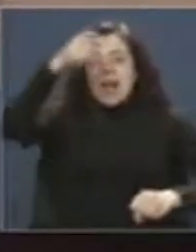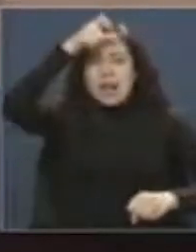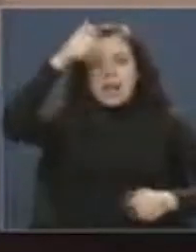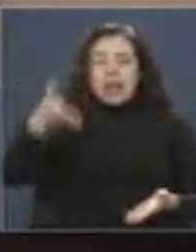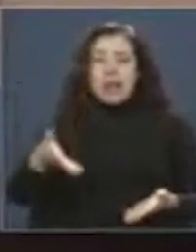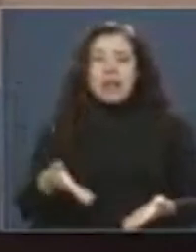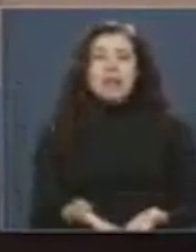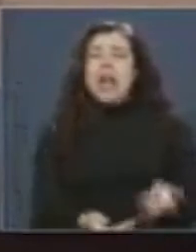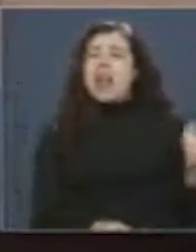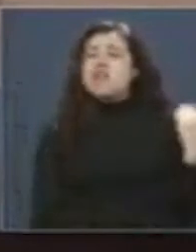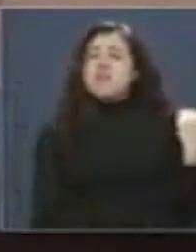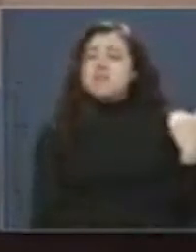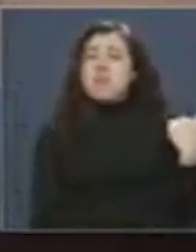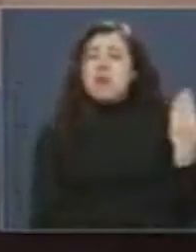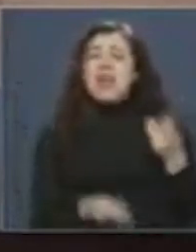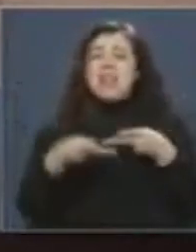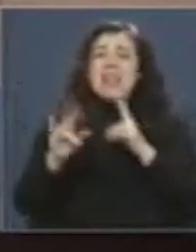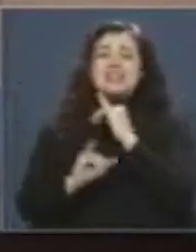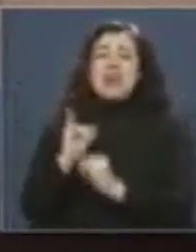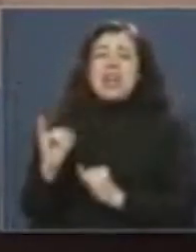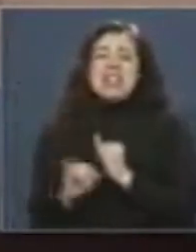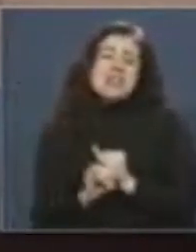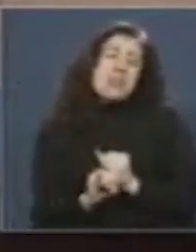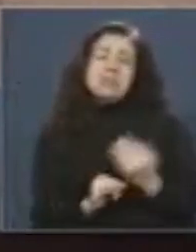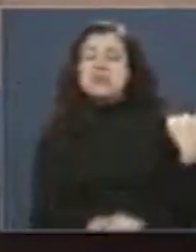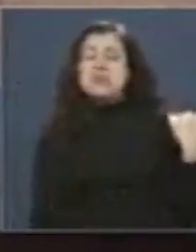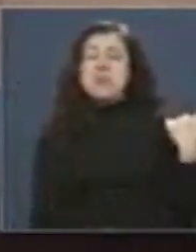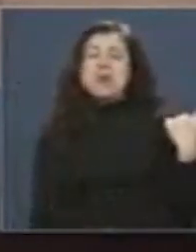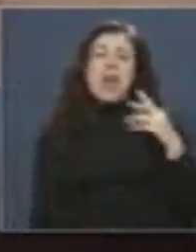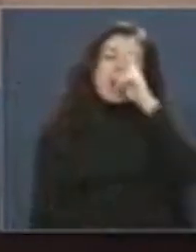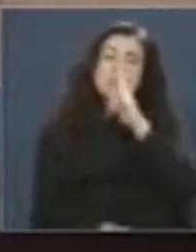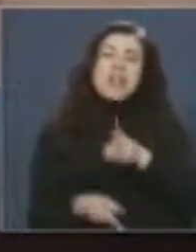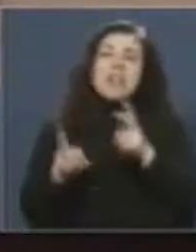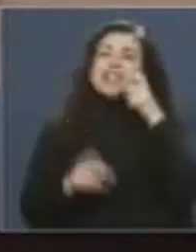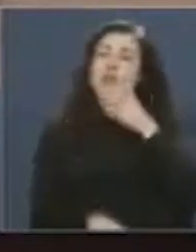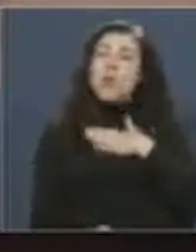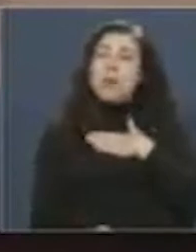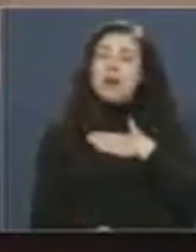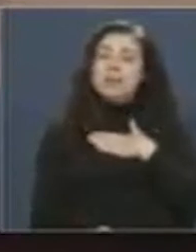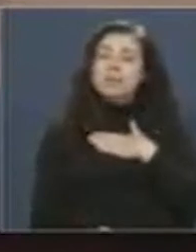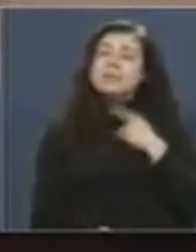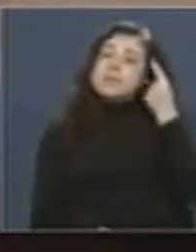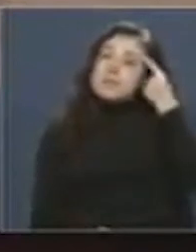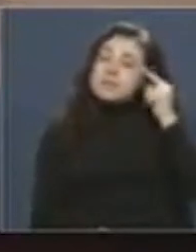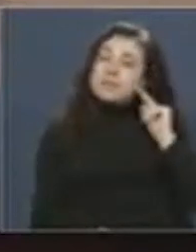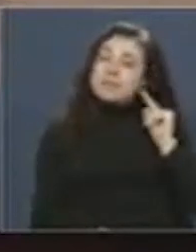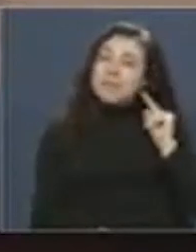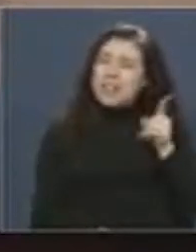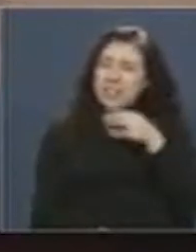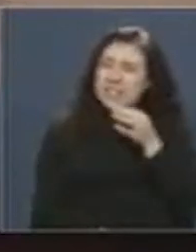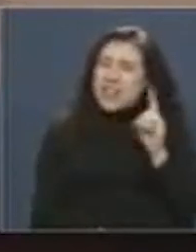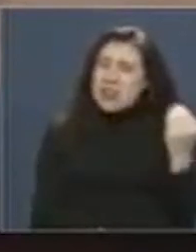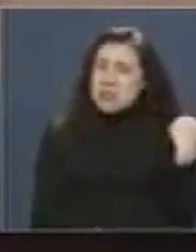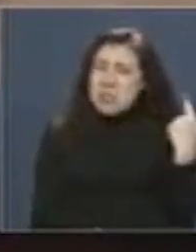ilegalmente, no le está importando el derecho internacional ni le está importando el respeto a los derechos humanos. Pero, ¿acaso no le importa